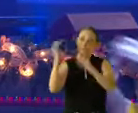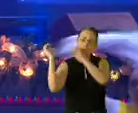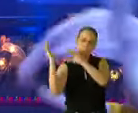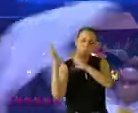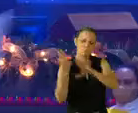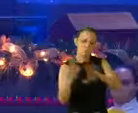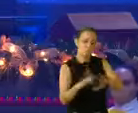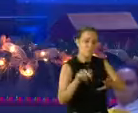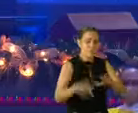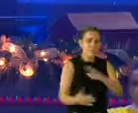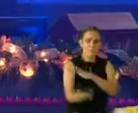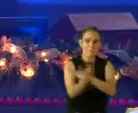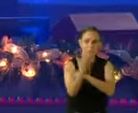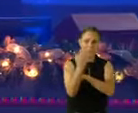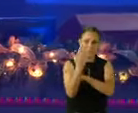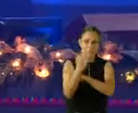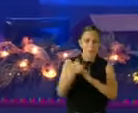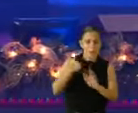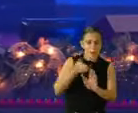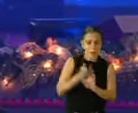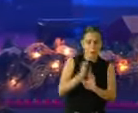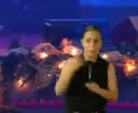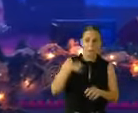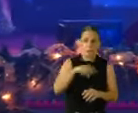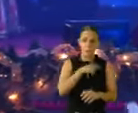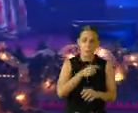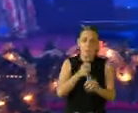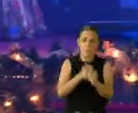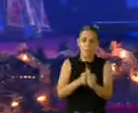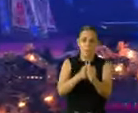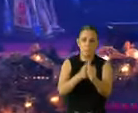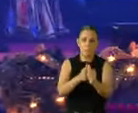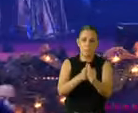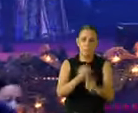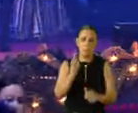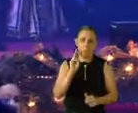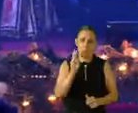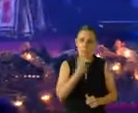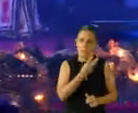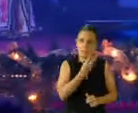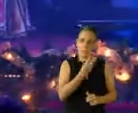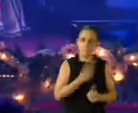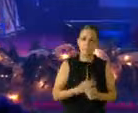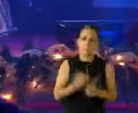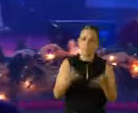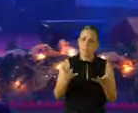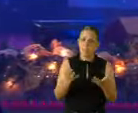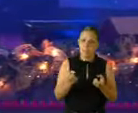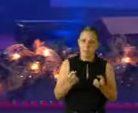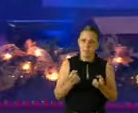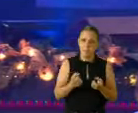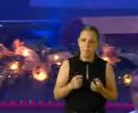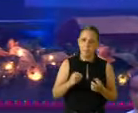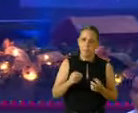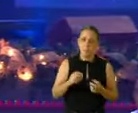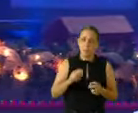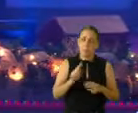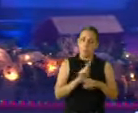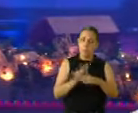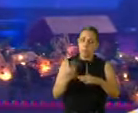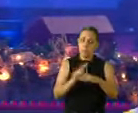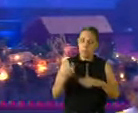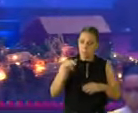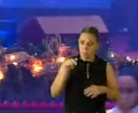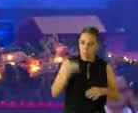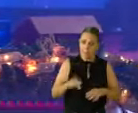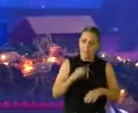gloria a Dios en esta? ¿Quién le da gloria a Dios en esta mañana? Quiero que aprovechemos este tiempo para orar,